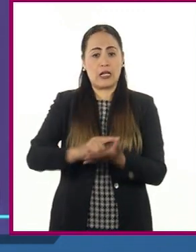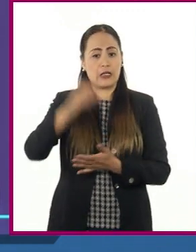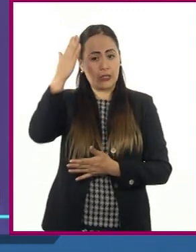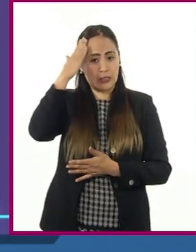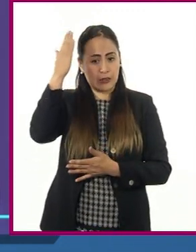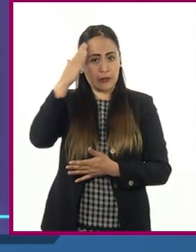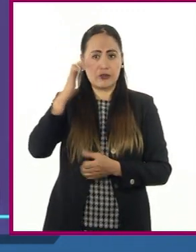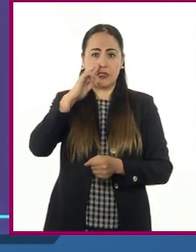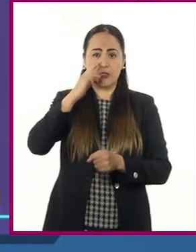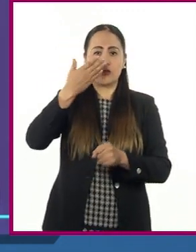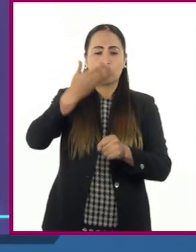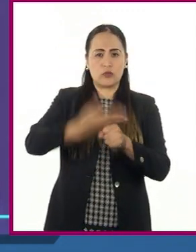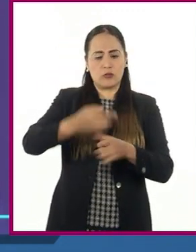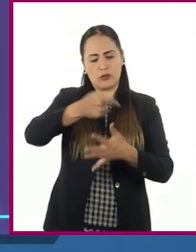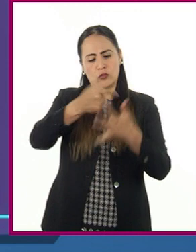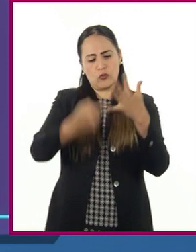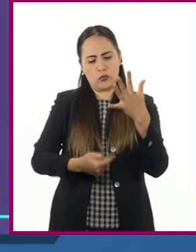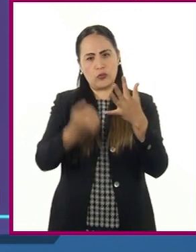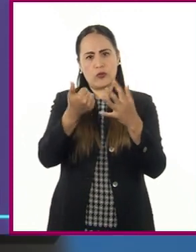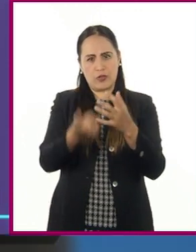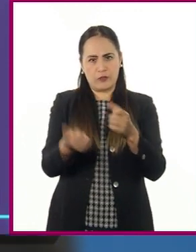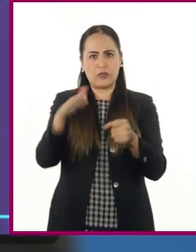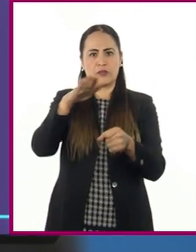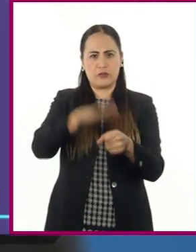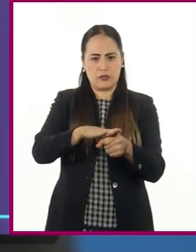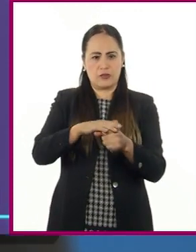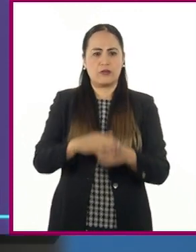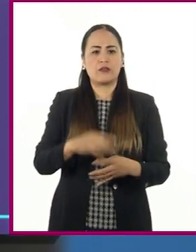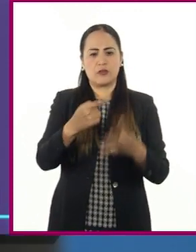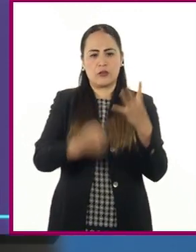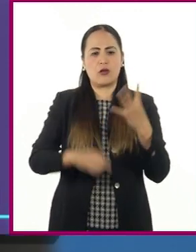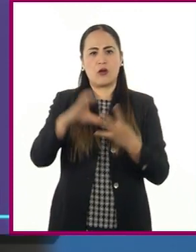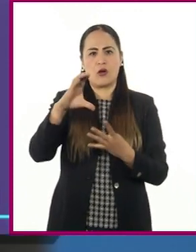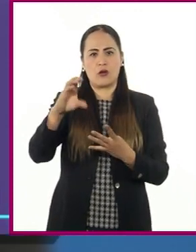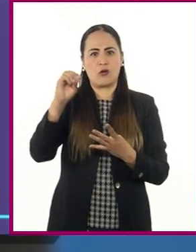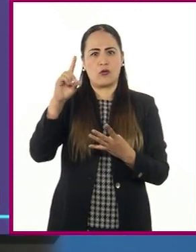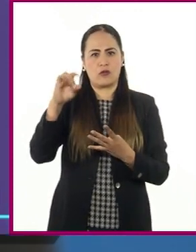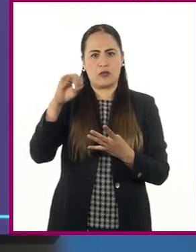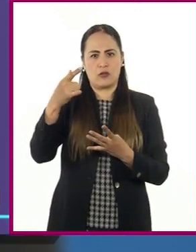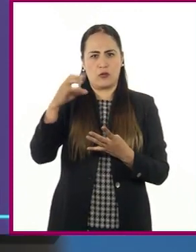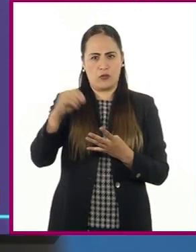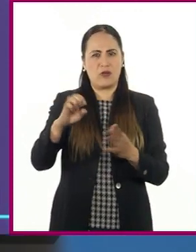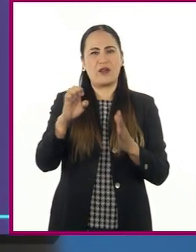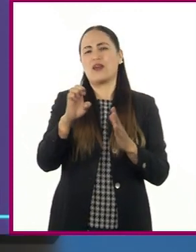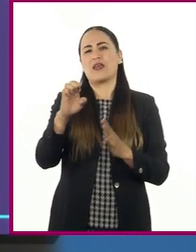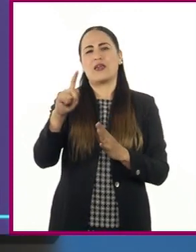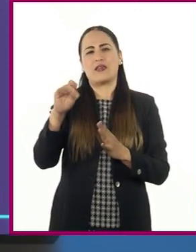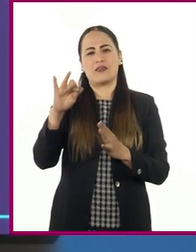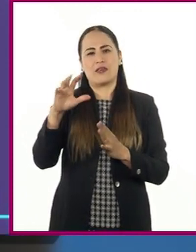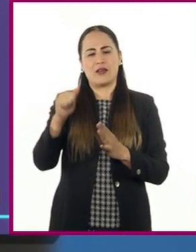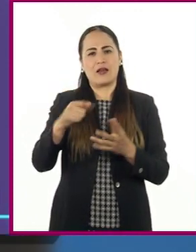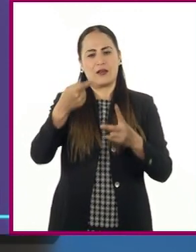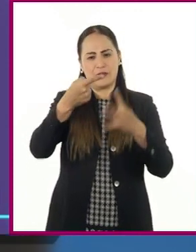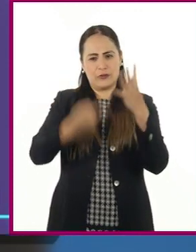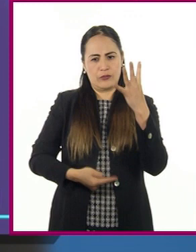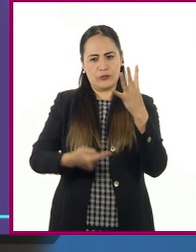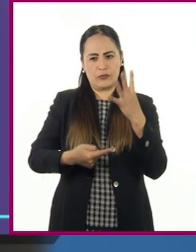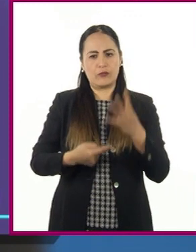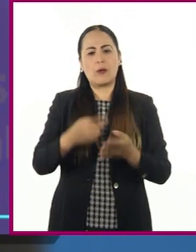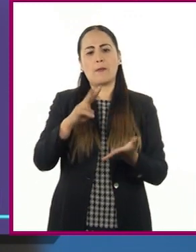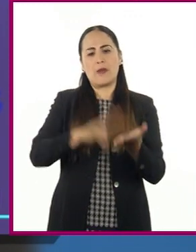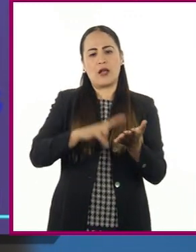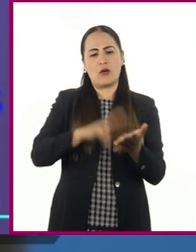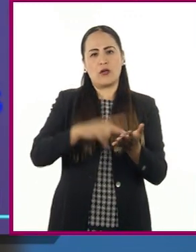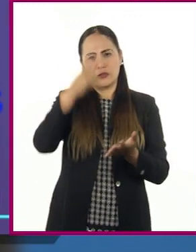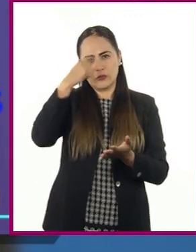de Responsabilidades Administrativas, el Código de Ética de los Principios y Valores del Servicio